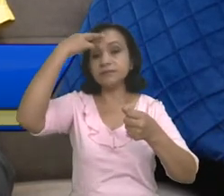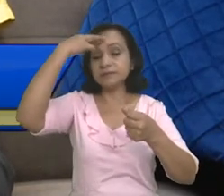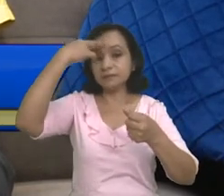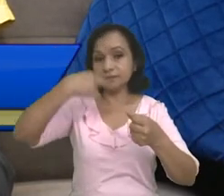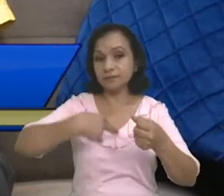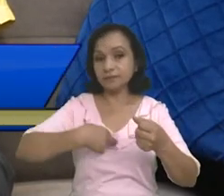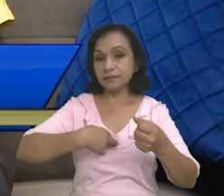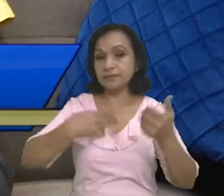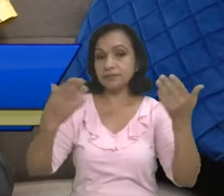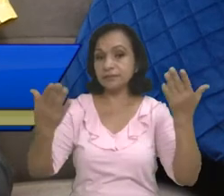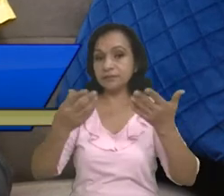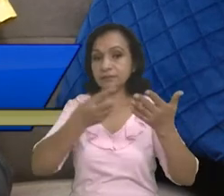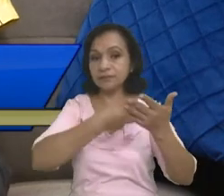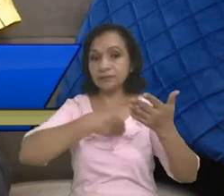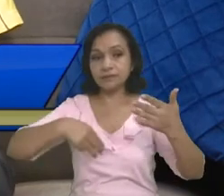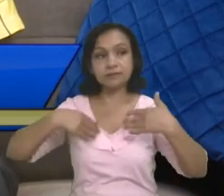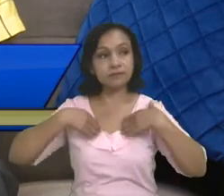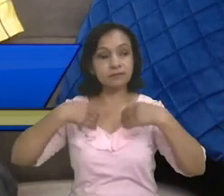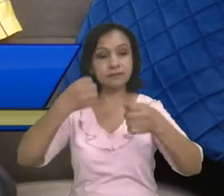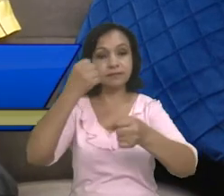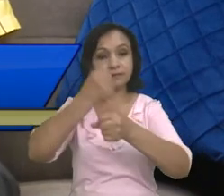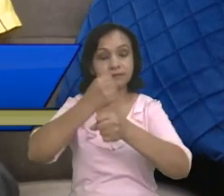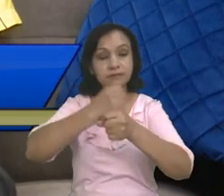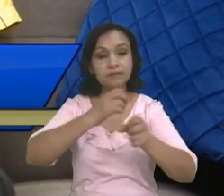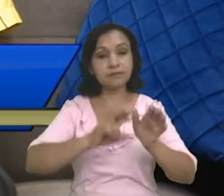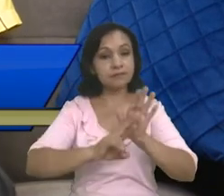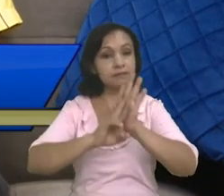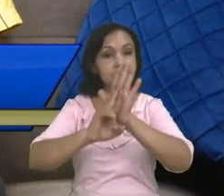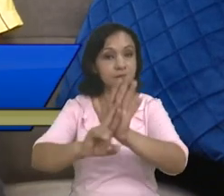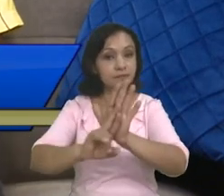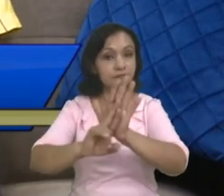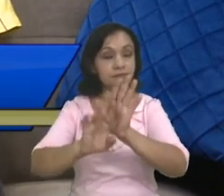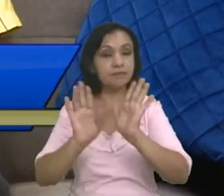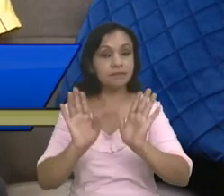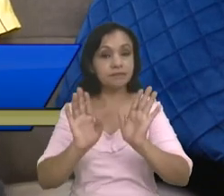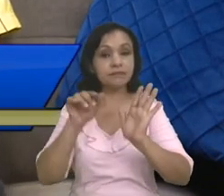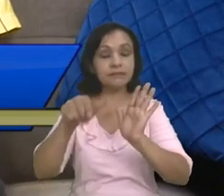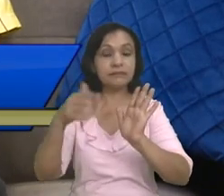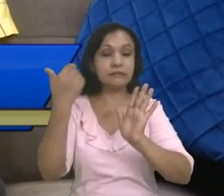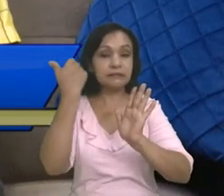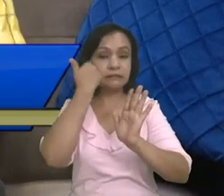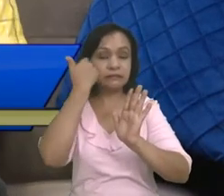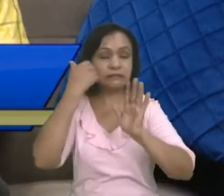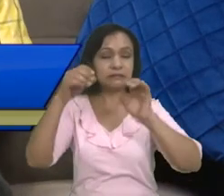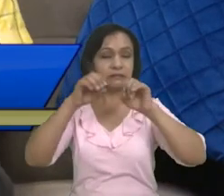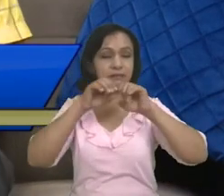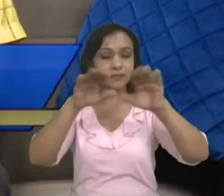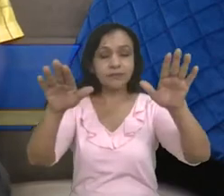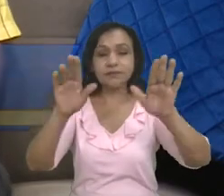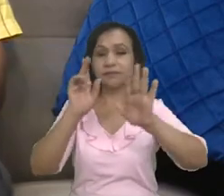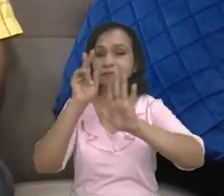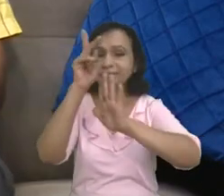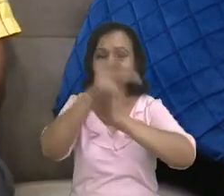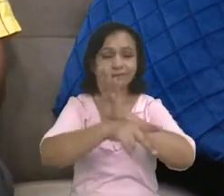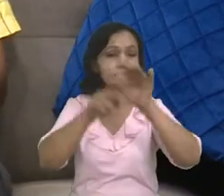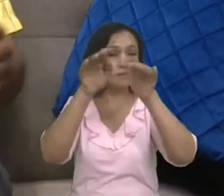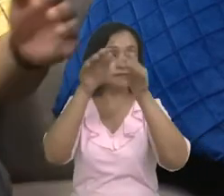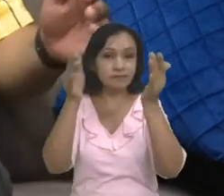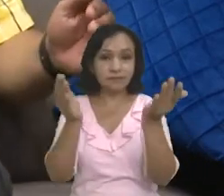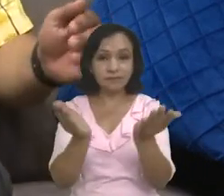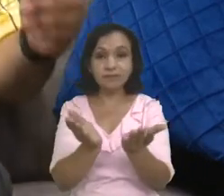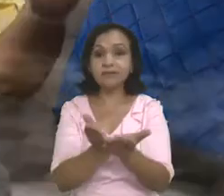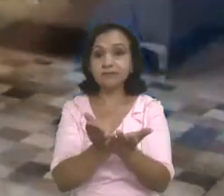nuestro sistema de salud se prepara para brindar una respuesta ante esta epidemia no que global en principio pero que también tiene